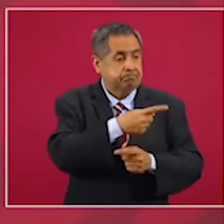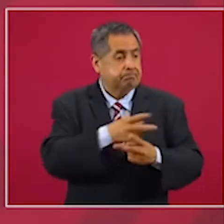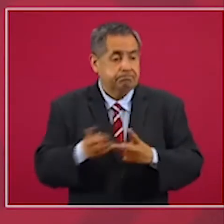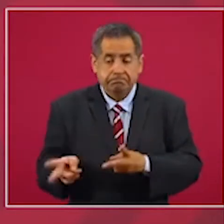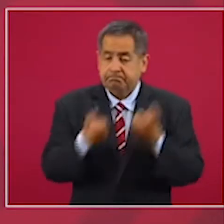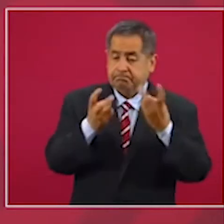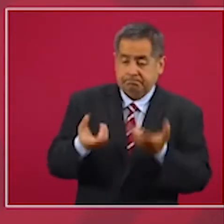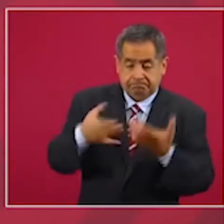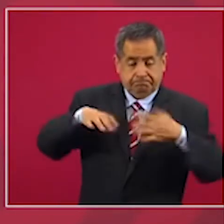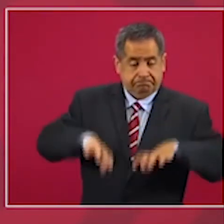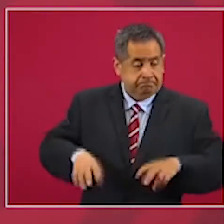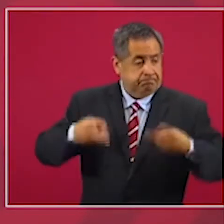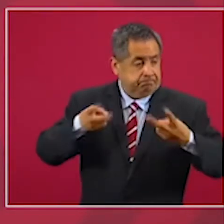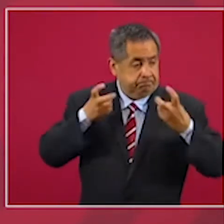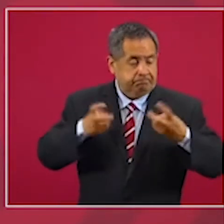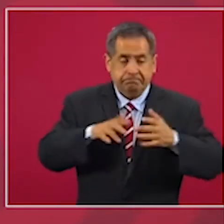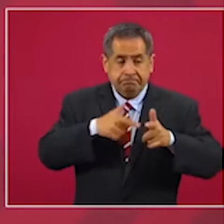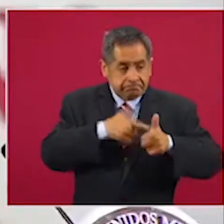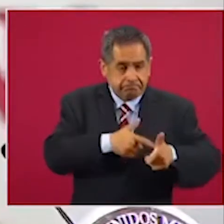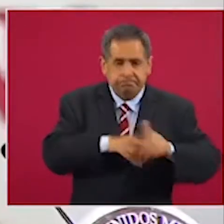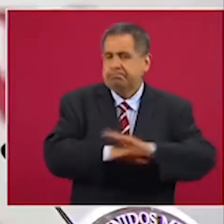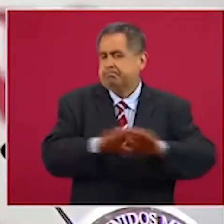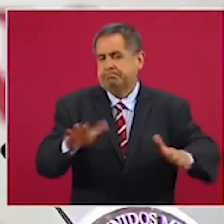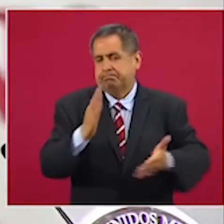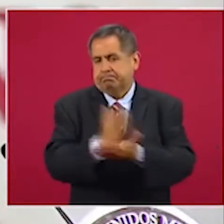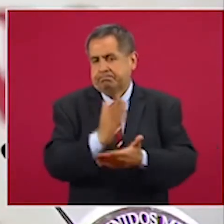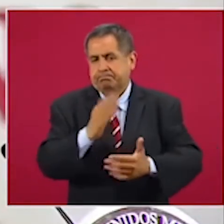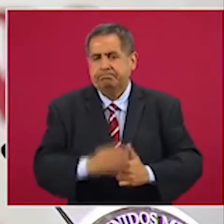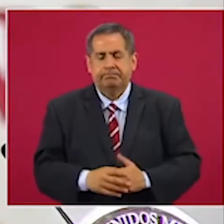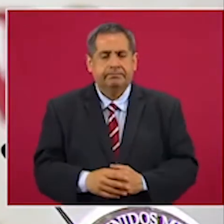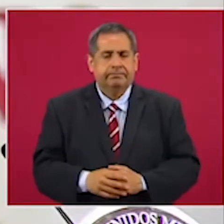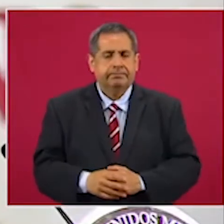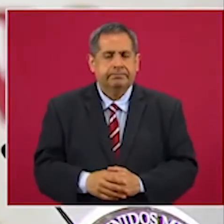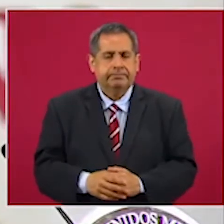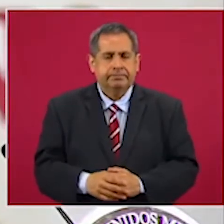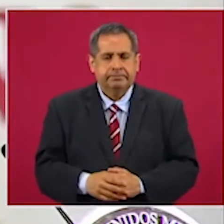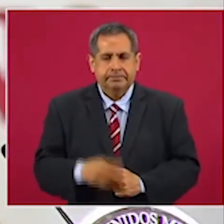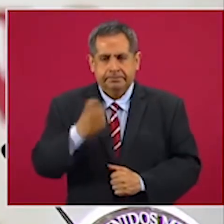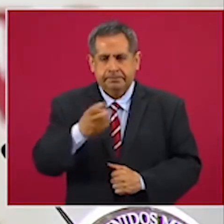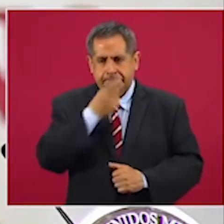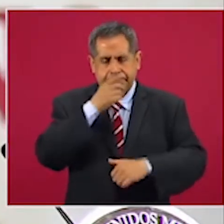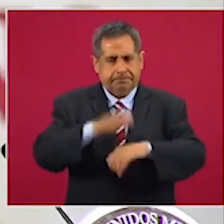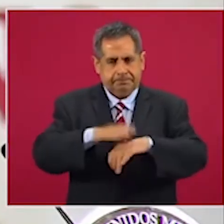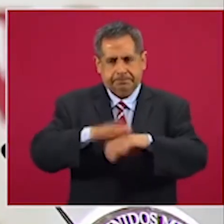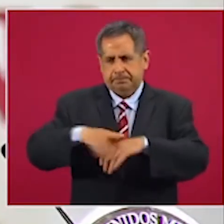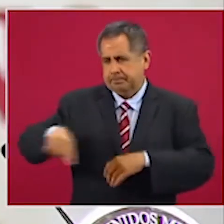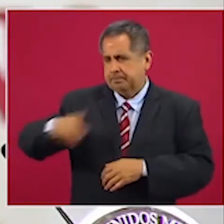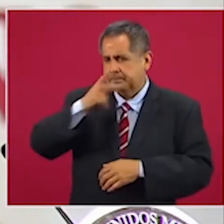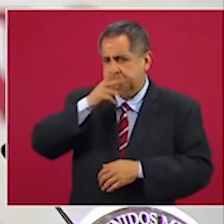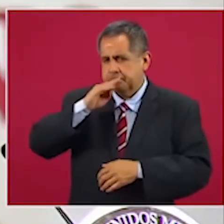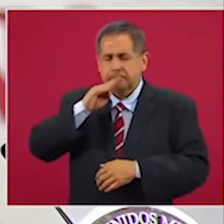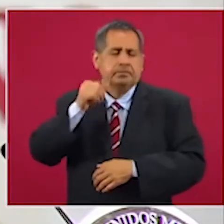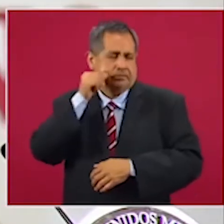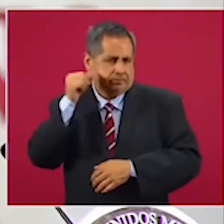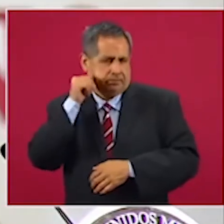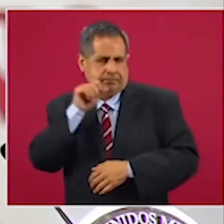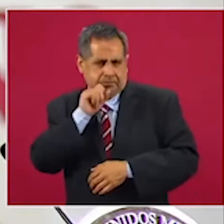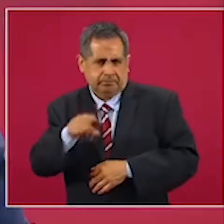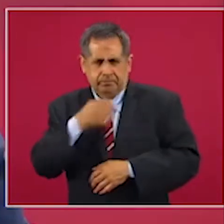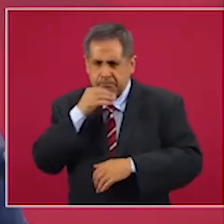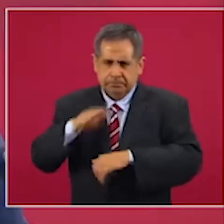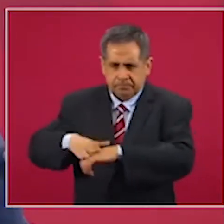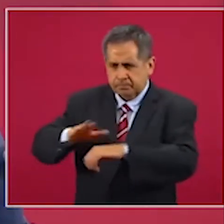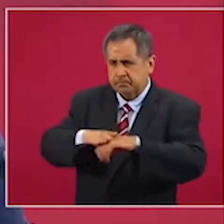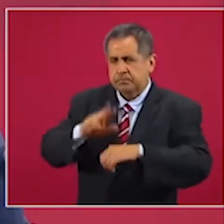población penitenciaria que aún no tiene sentencia o que fueron torturados en la conferencia matutina el ejecutivo explicó que la población